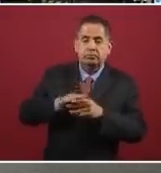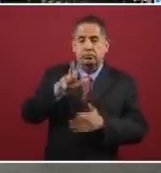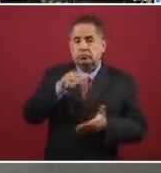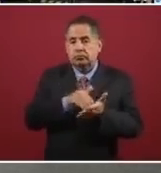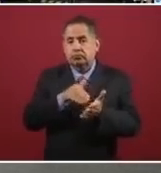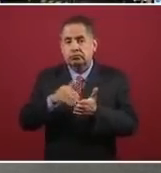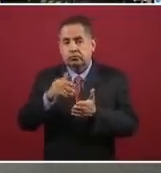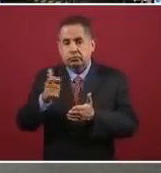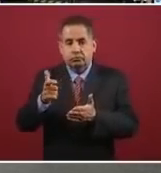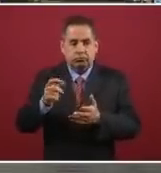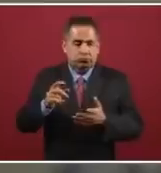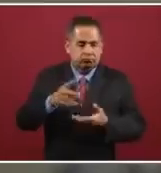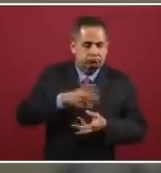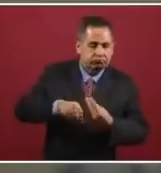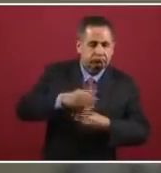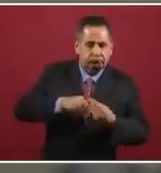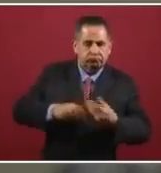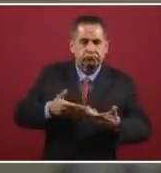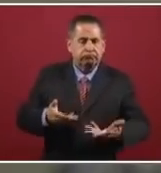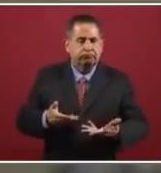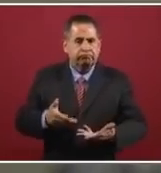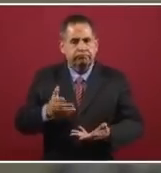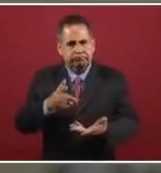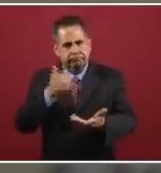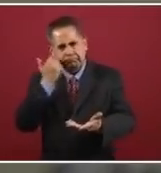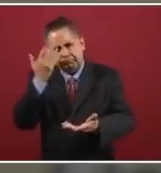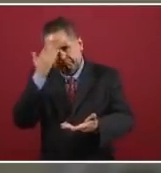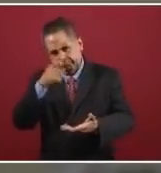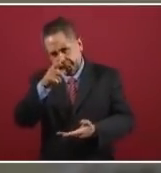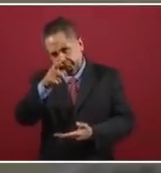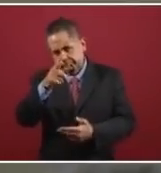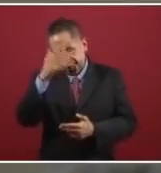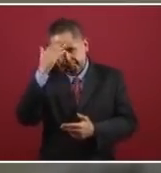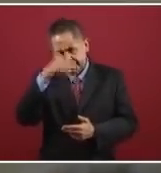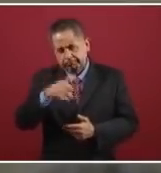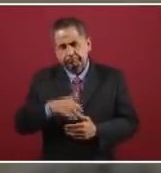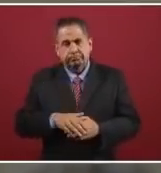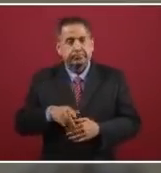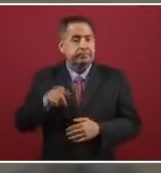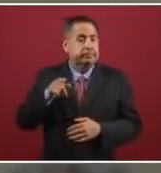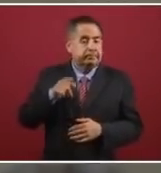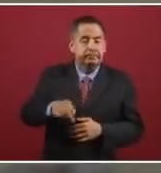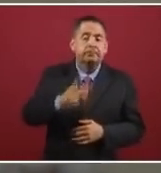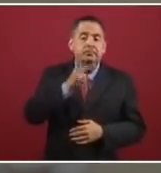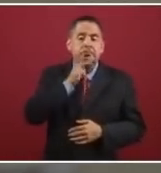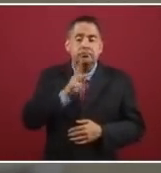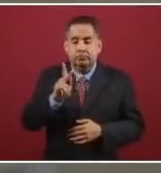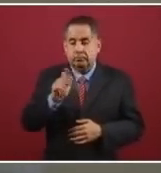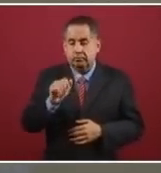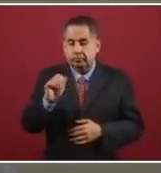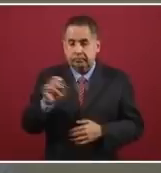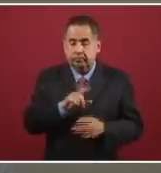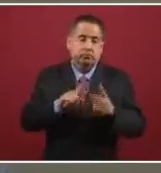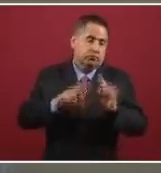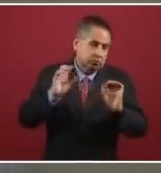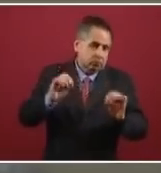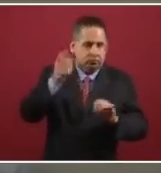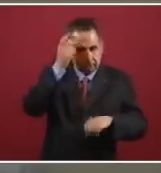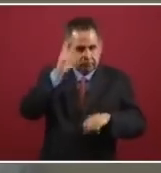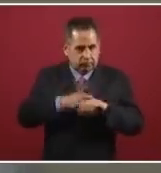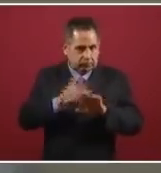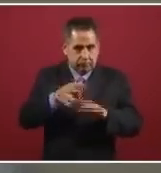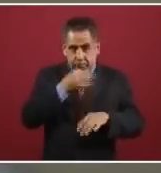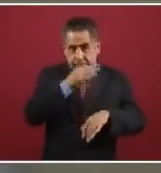En ese sentido, presidente, quisiera saber si usted está informado de que en Pemex o el director le ha